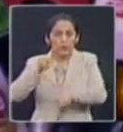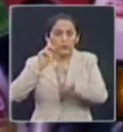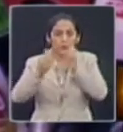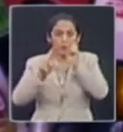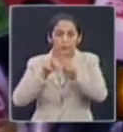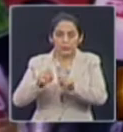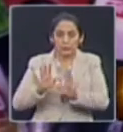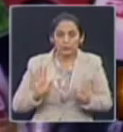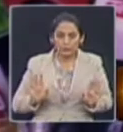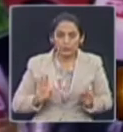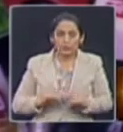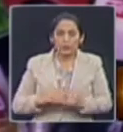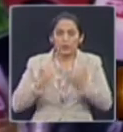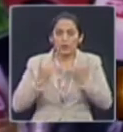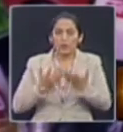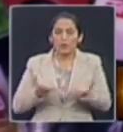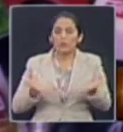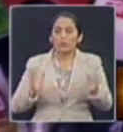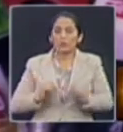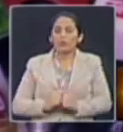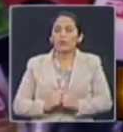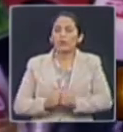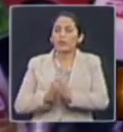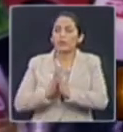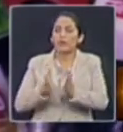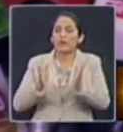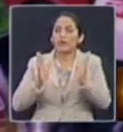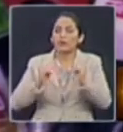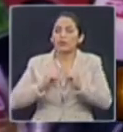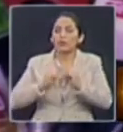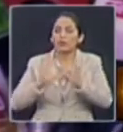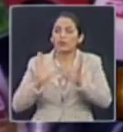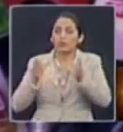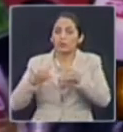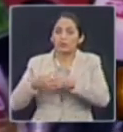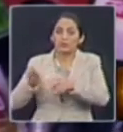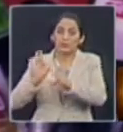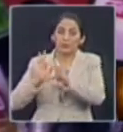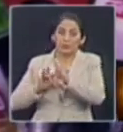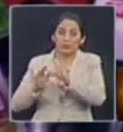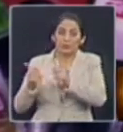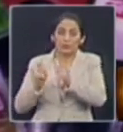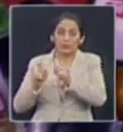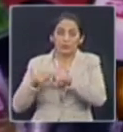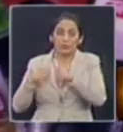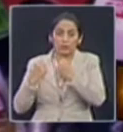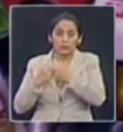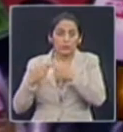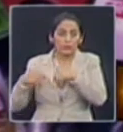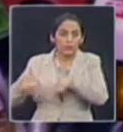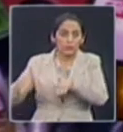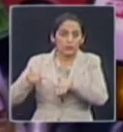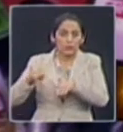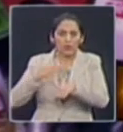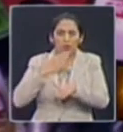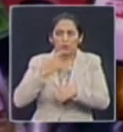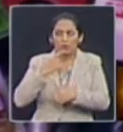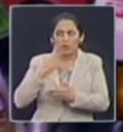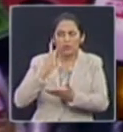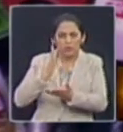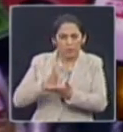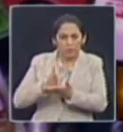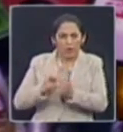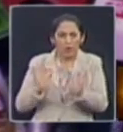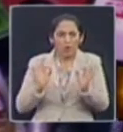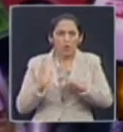cuestionamiento a la consulta sobre el Consejo de Participación Ciudadana, el cuestionamiento a la pregunta sobre la postulación